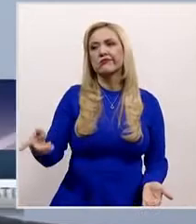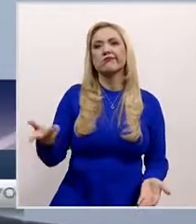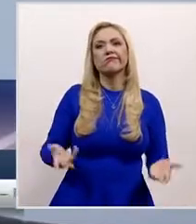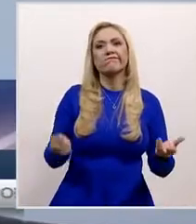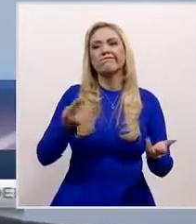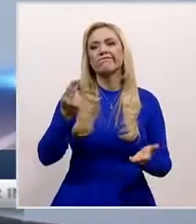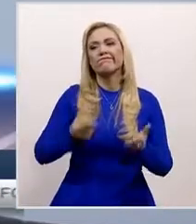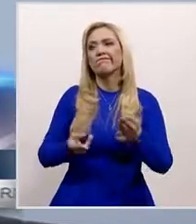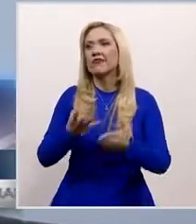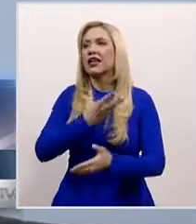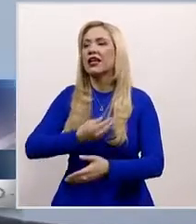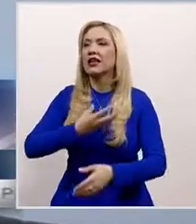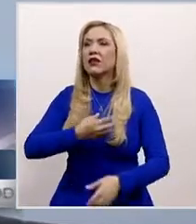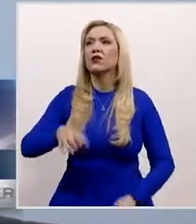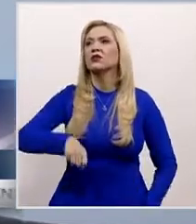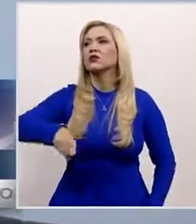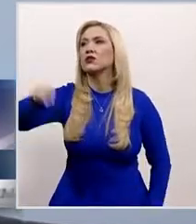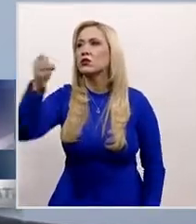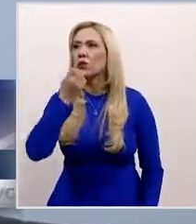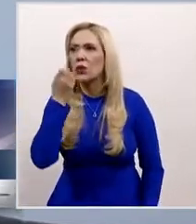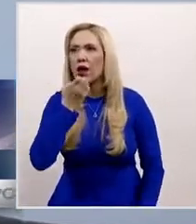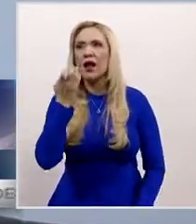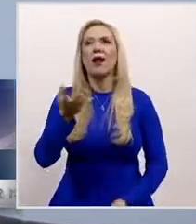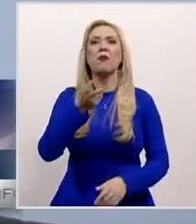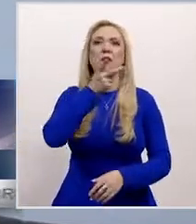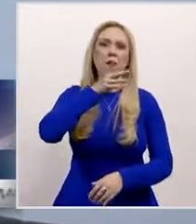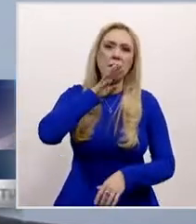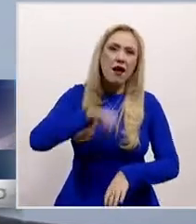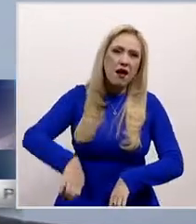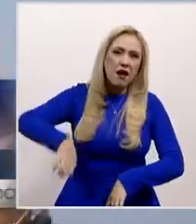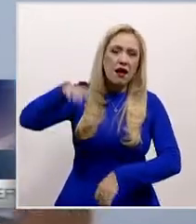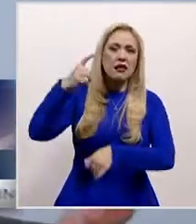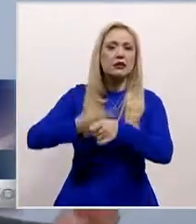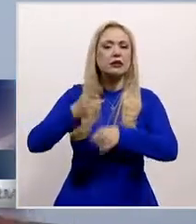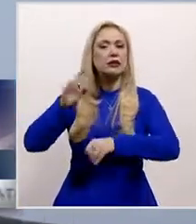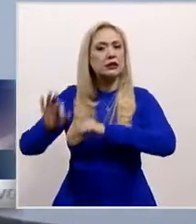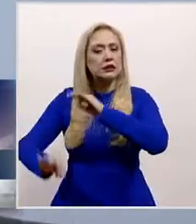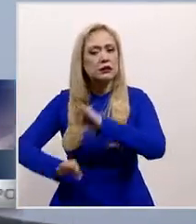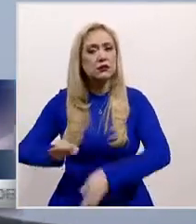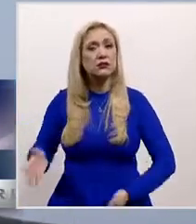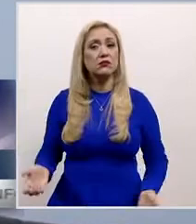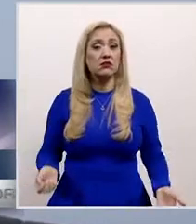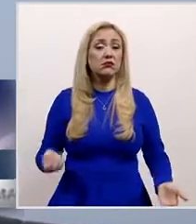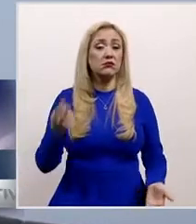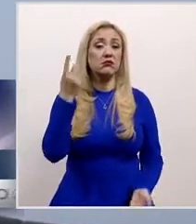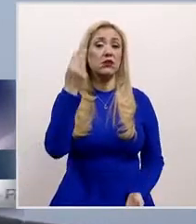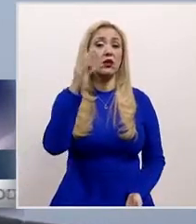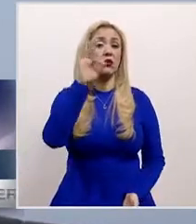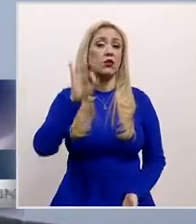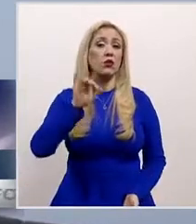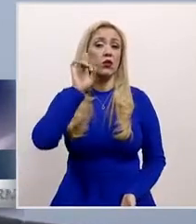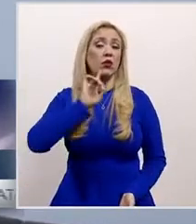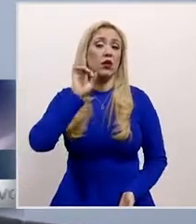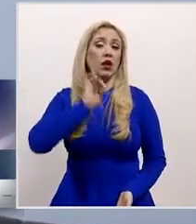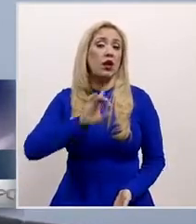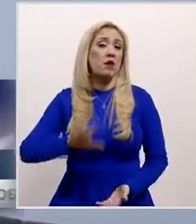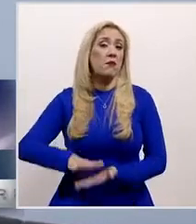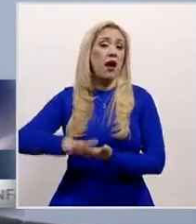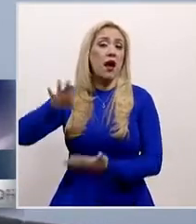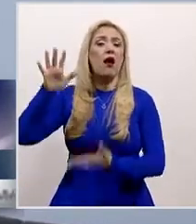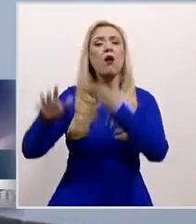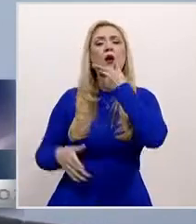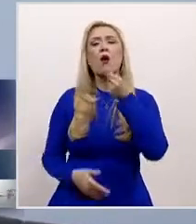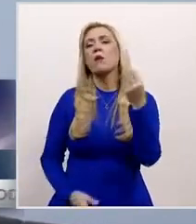salir a cuidar a sus hijos a su familia etcétera este porcentaje que las mujeres es 25% en los hombres es 2%